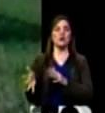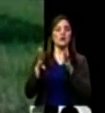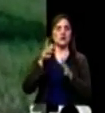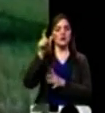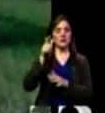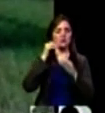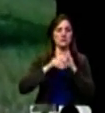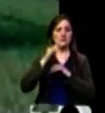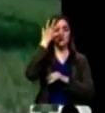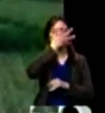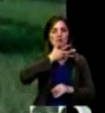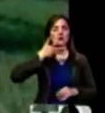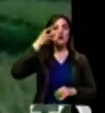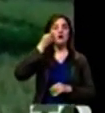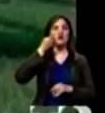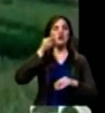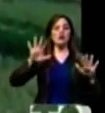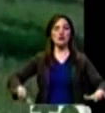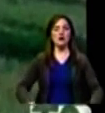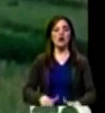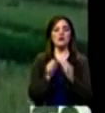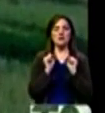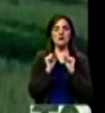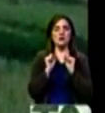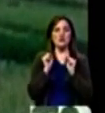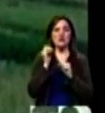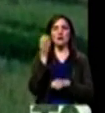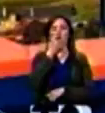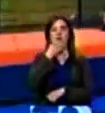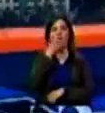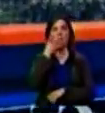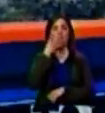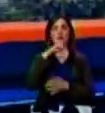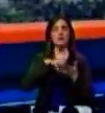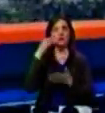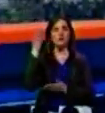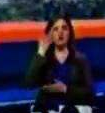Israel Ochoa nos envió esta linda imagen del páramo de Ambato en la provincia de Tungurahua.